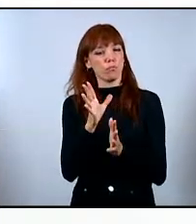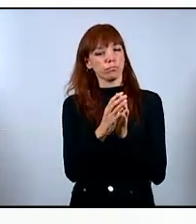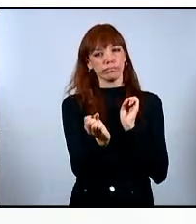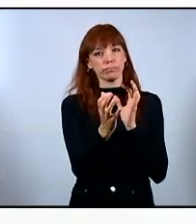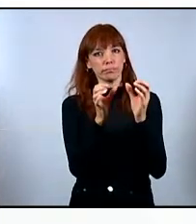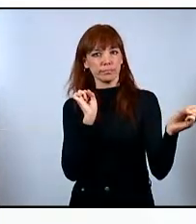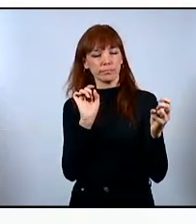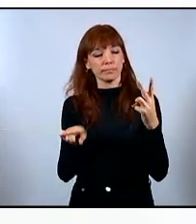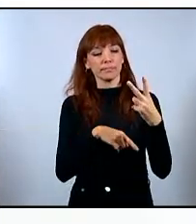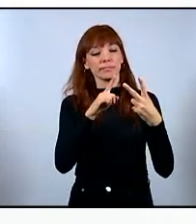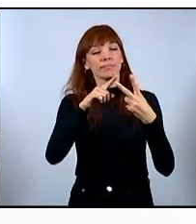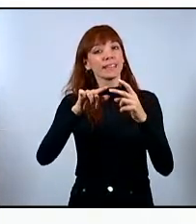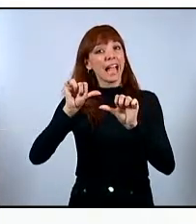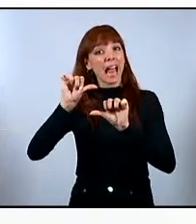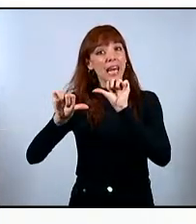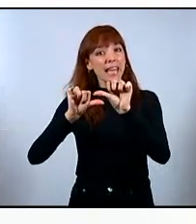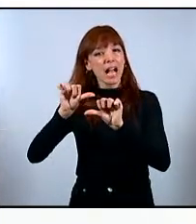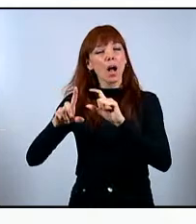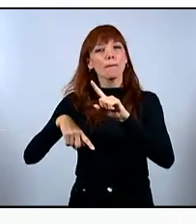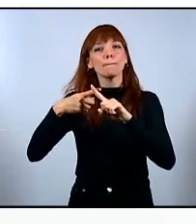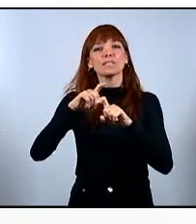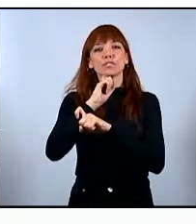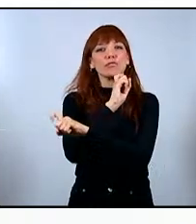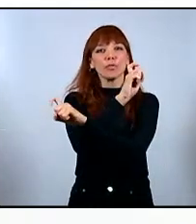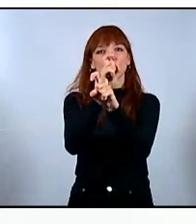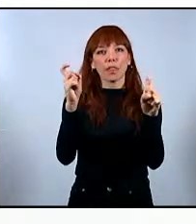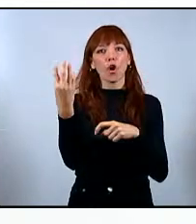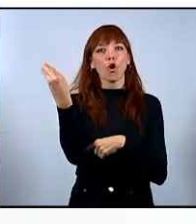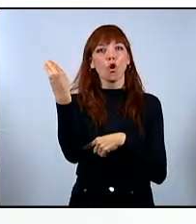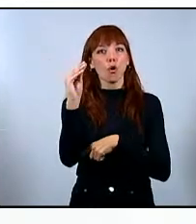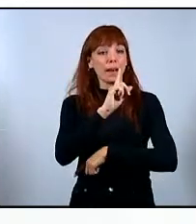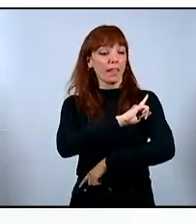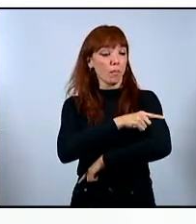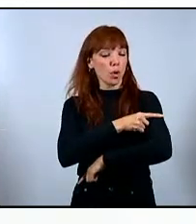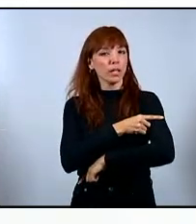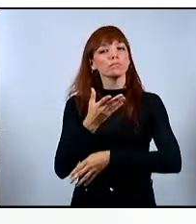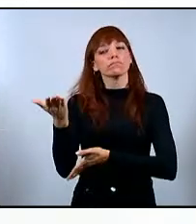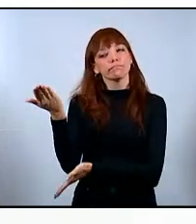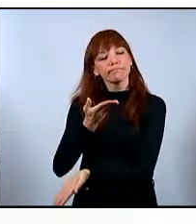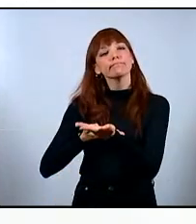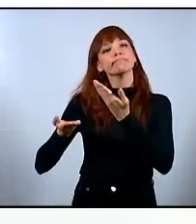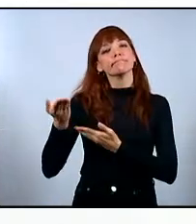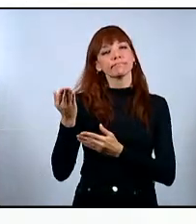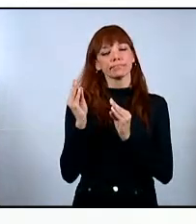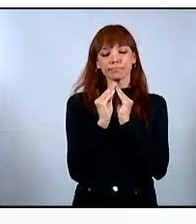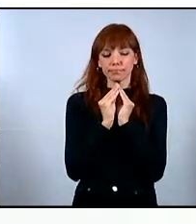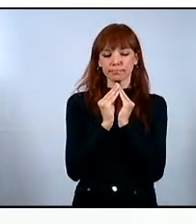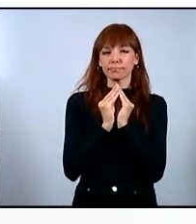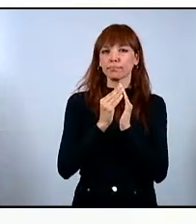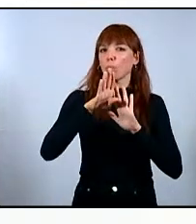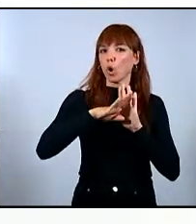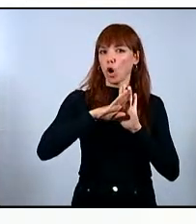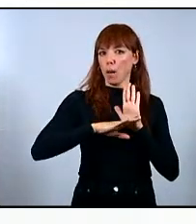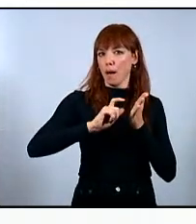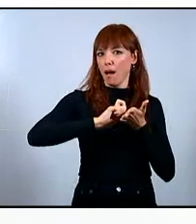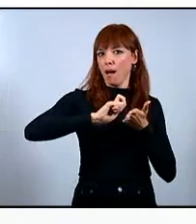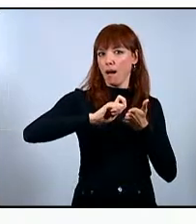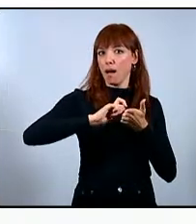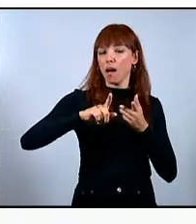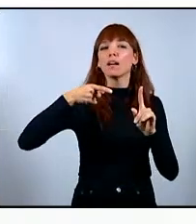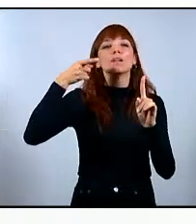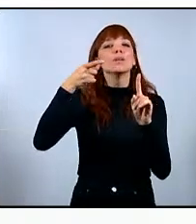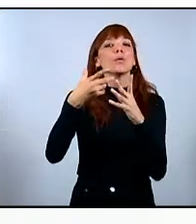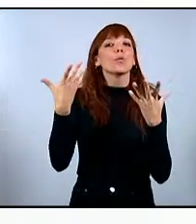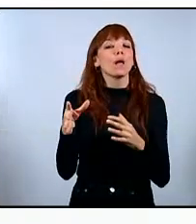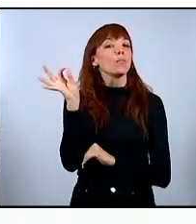Liga y en colaboración también con la Fundación de Jóvenes y Deporte, estamos trabajando en un programa para que la mujer ocupe